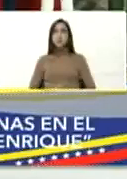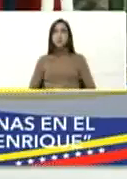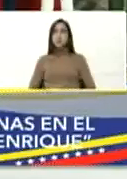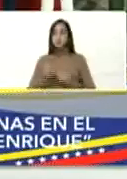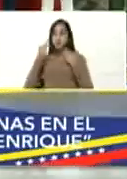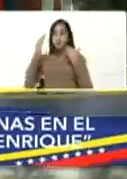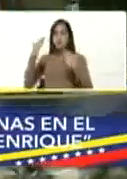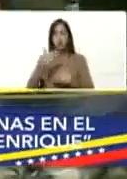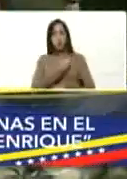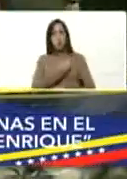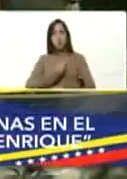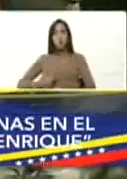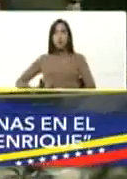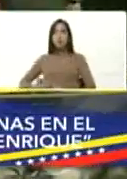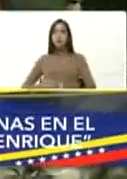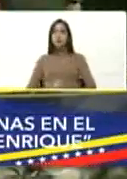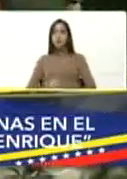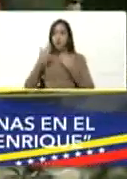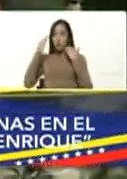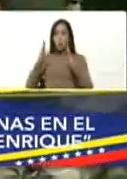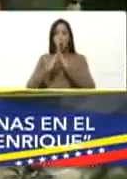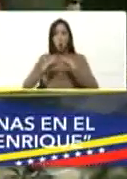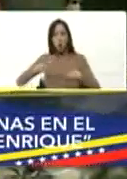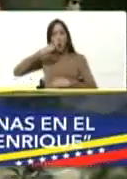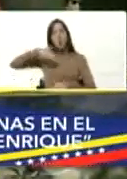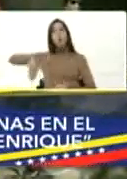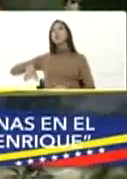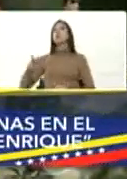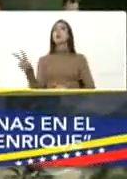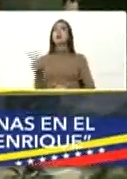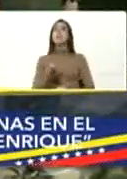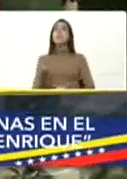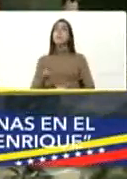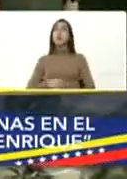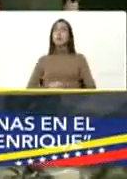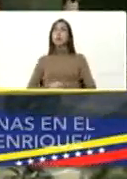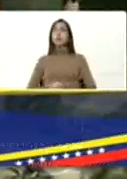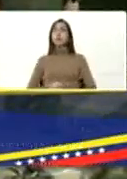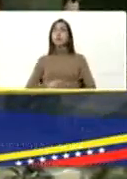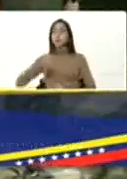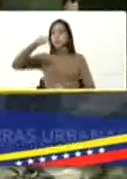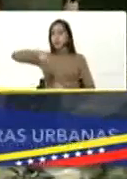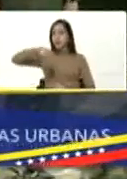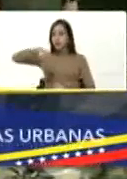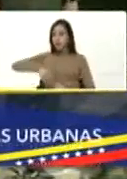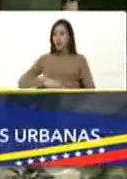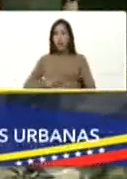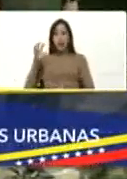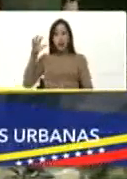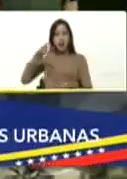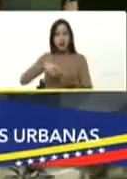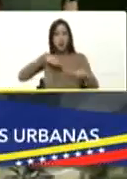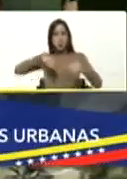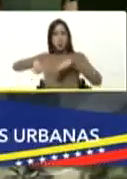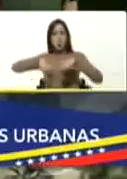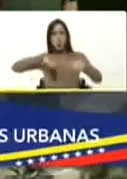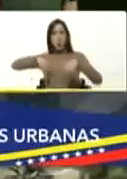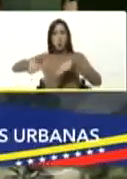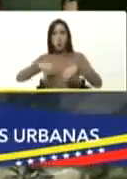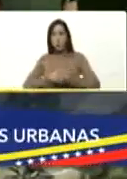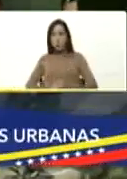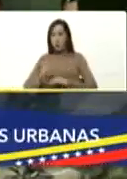Saludos, presidente, y saludos a todo el pueblo de Venezuela desde acá, desde el estado Cojedes, desde